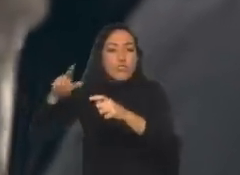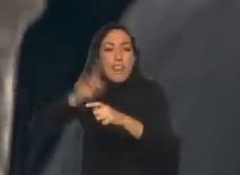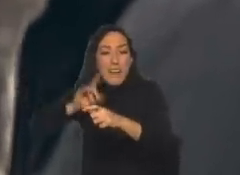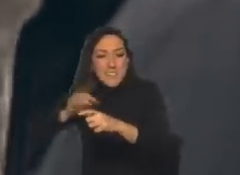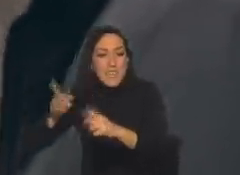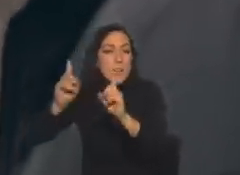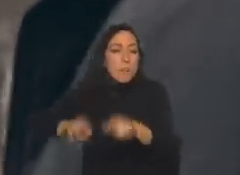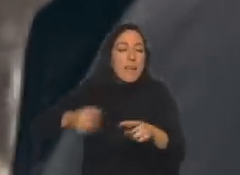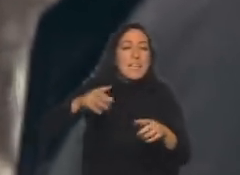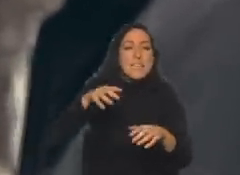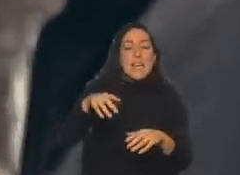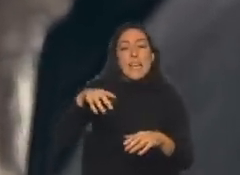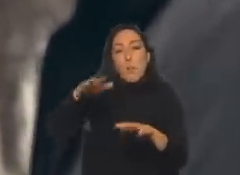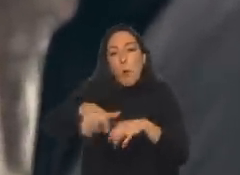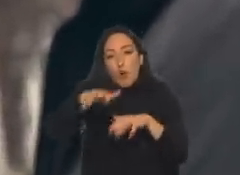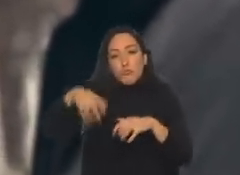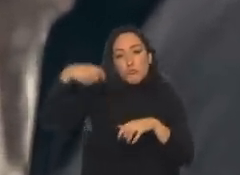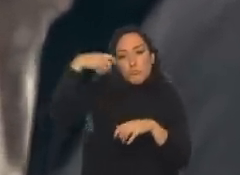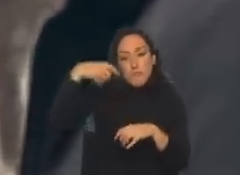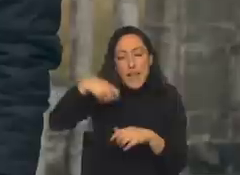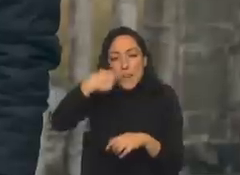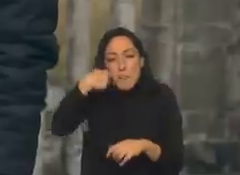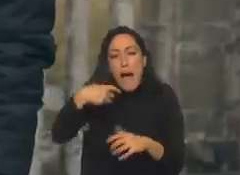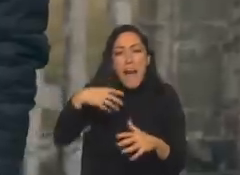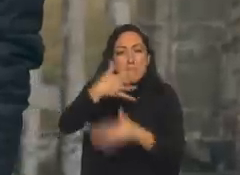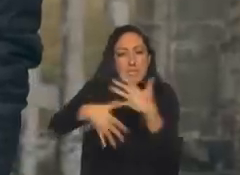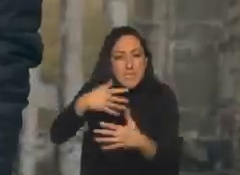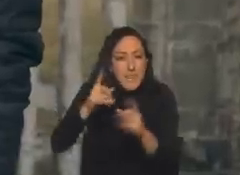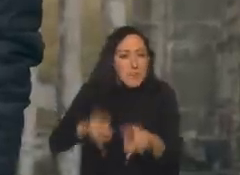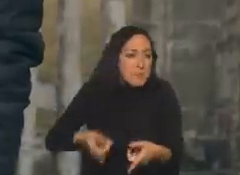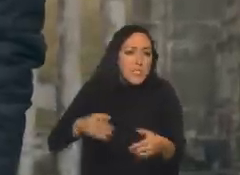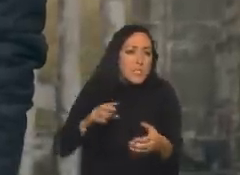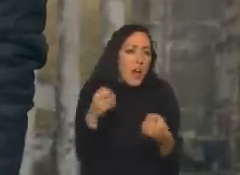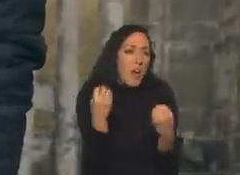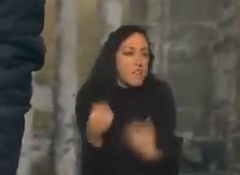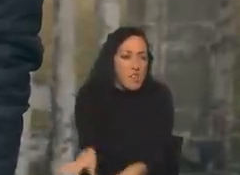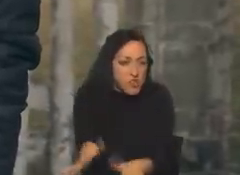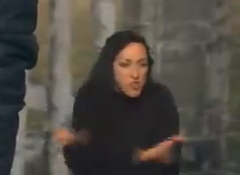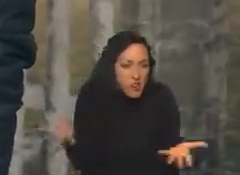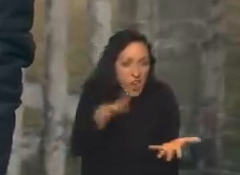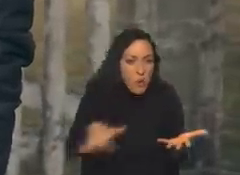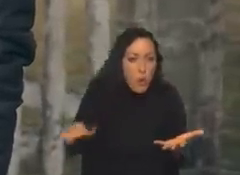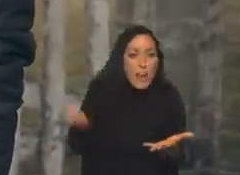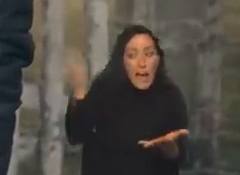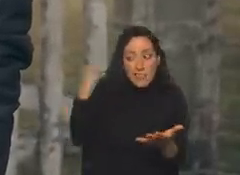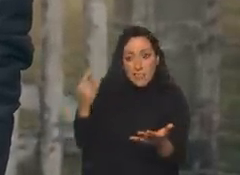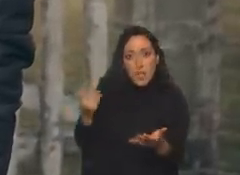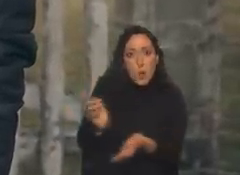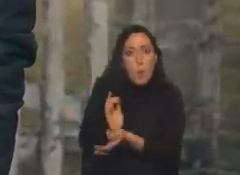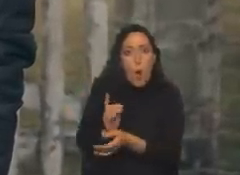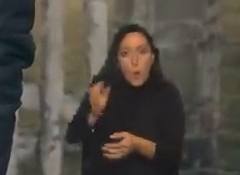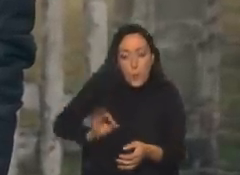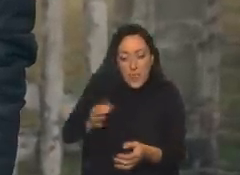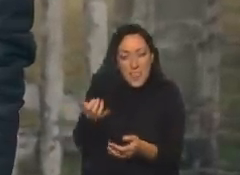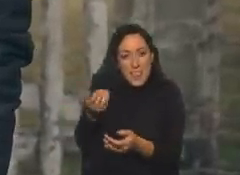cementerio de chacras mixtas. Vamos a ver la cantidad de montecito que vos ves. Ahí había vida. Hoy hay un